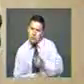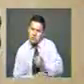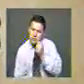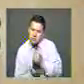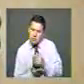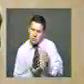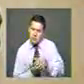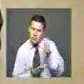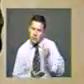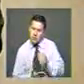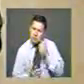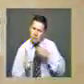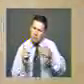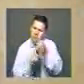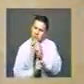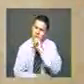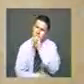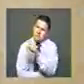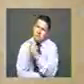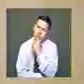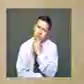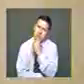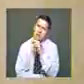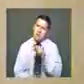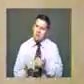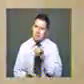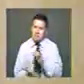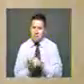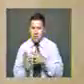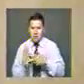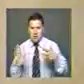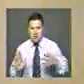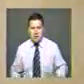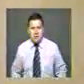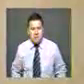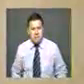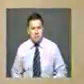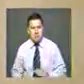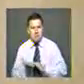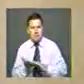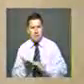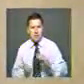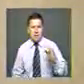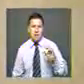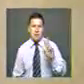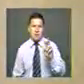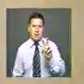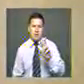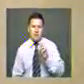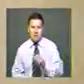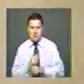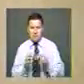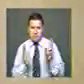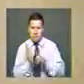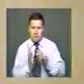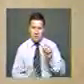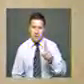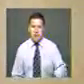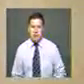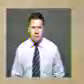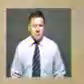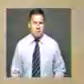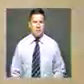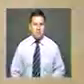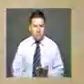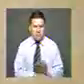notarios pueden llegar a cuestionar lo que la misma Corte no dejó resuelto en la sentencia C-577 de 2011.